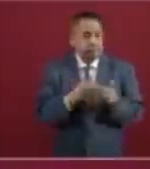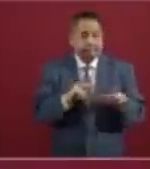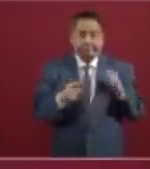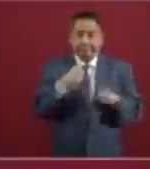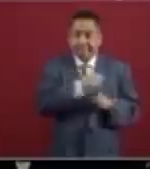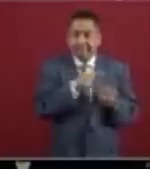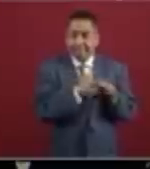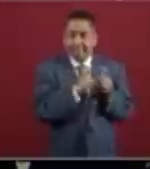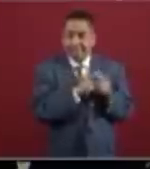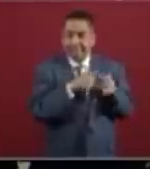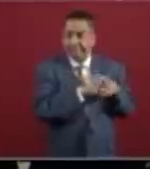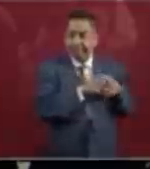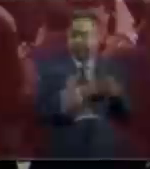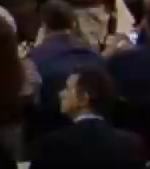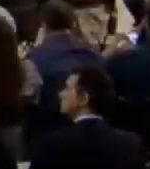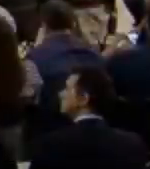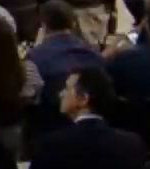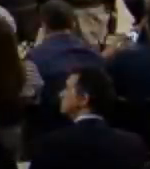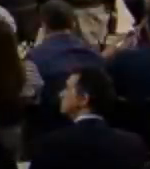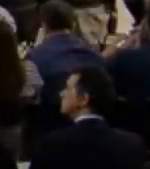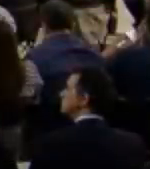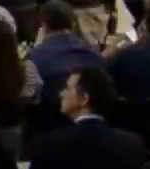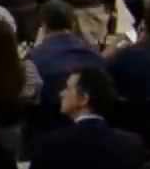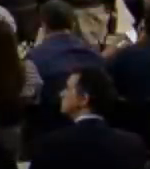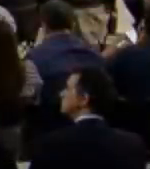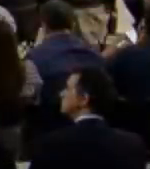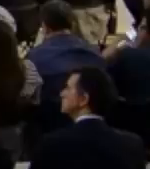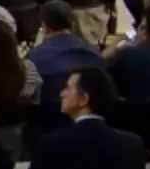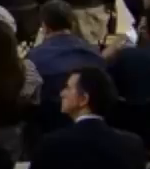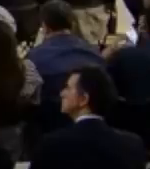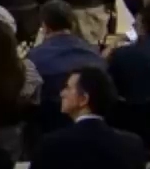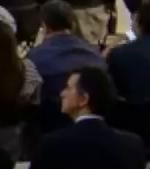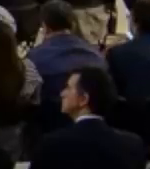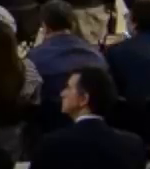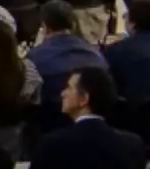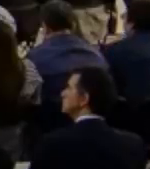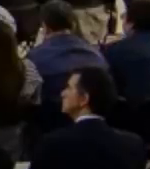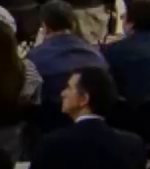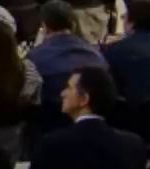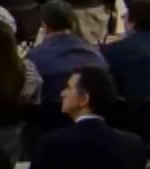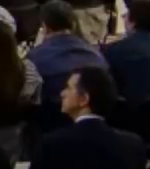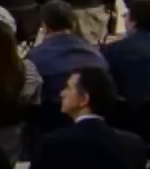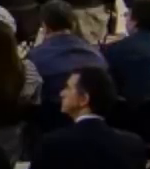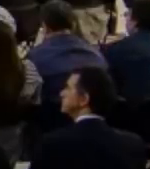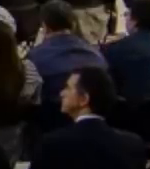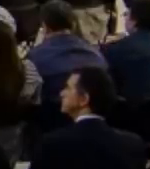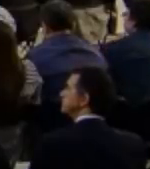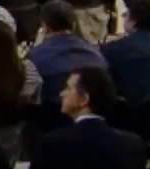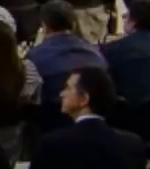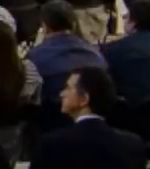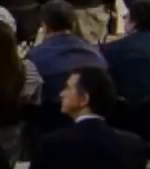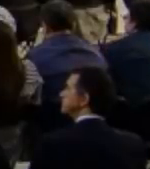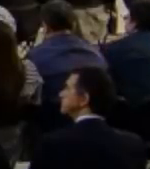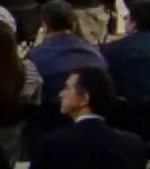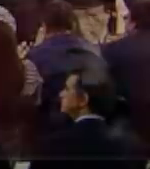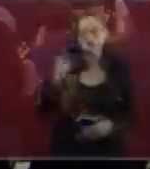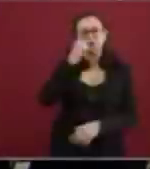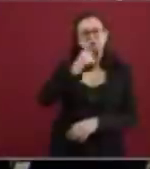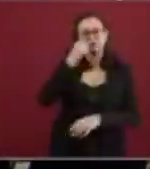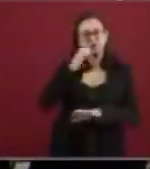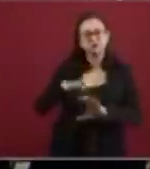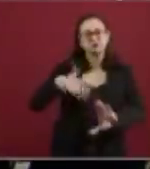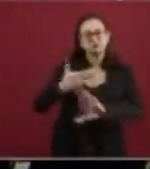queriendo oponerse y